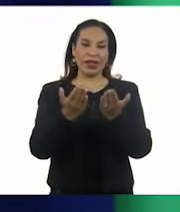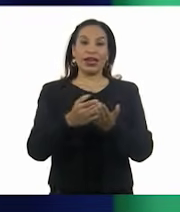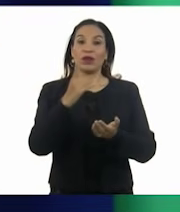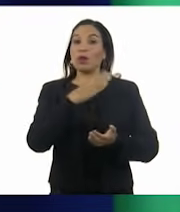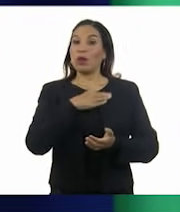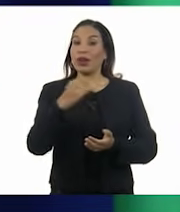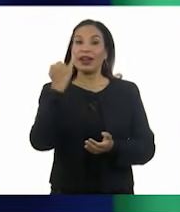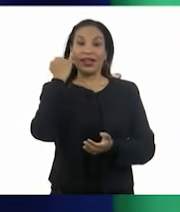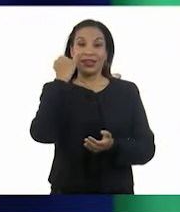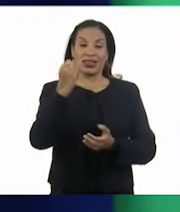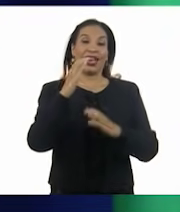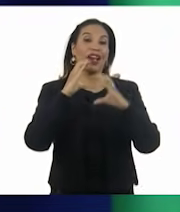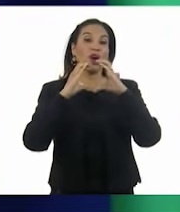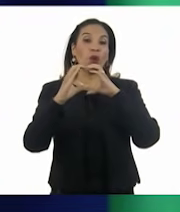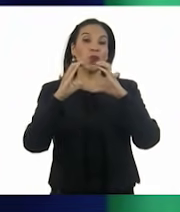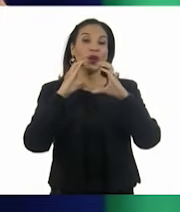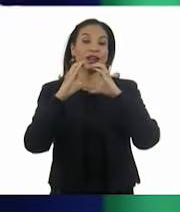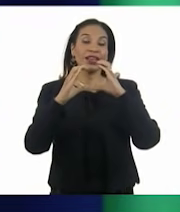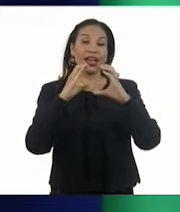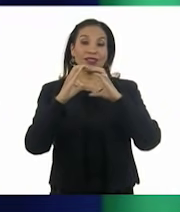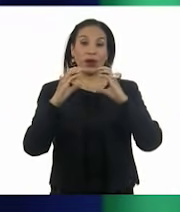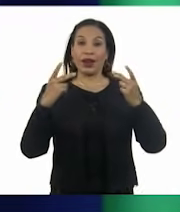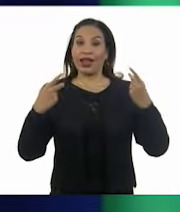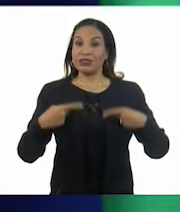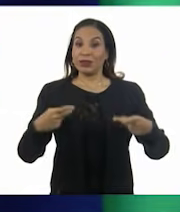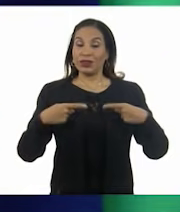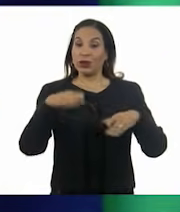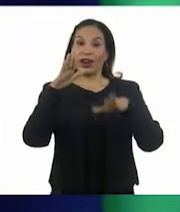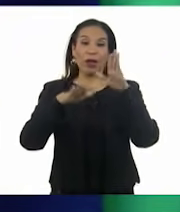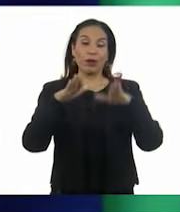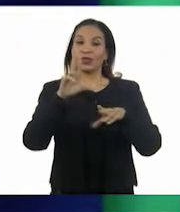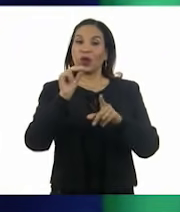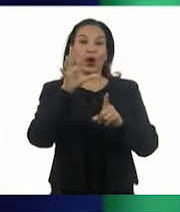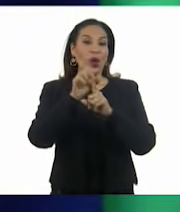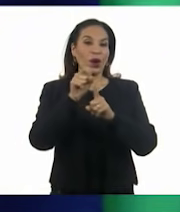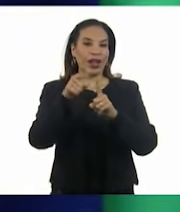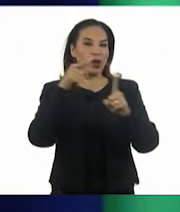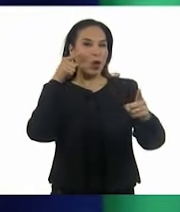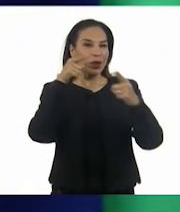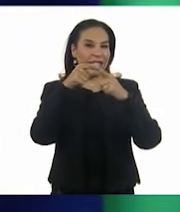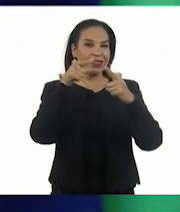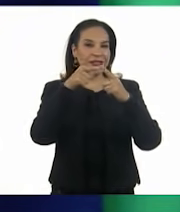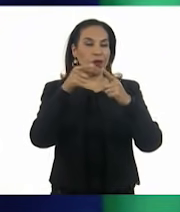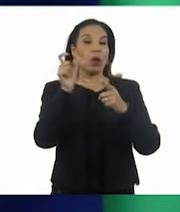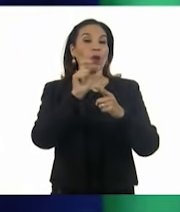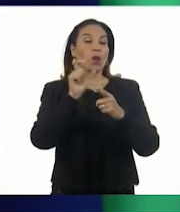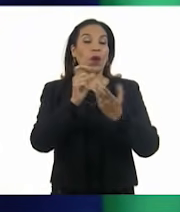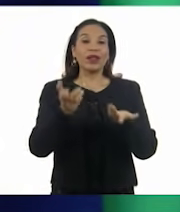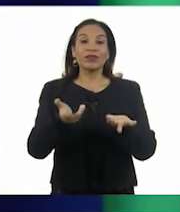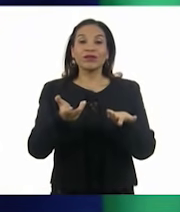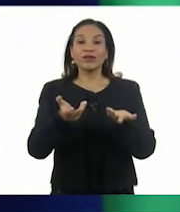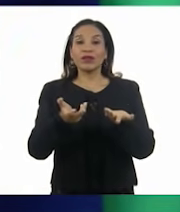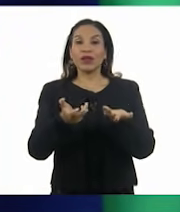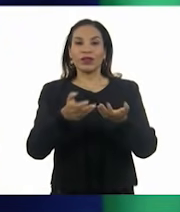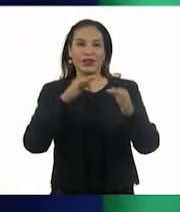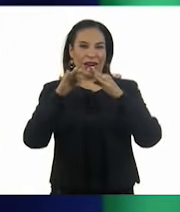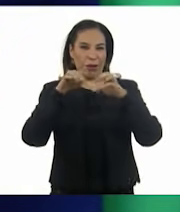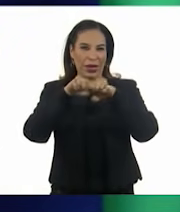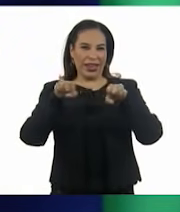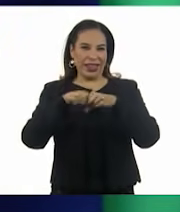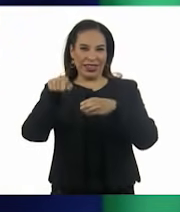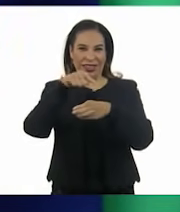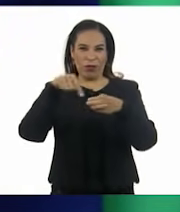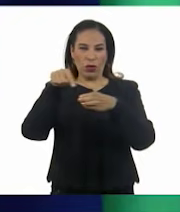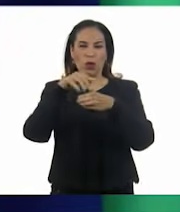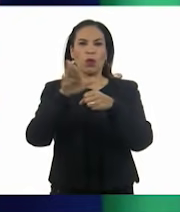una buena idea la comunicación. Las personas a veces no logran cumplir un objetivo cuando de trabajar en equipo